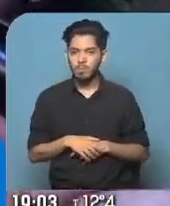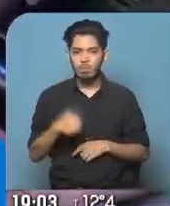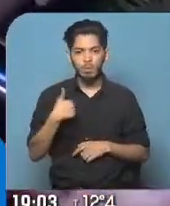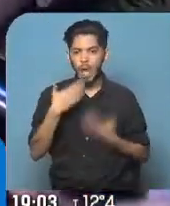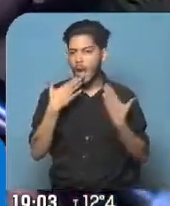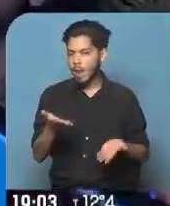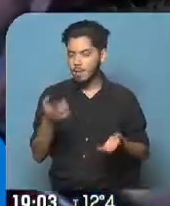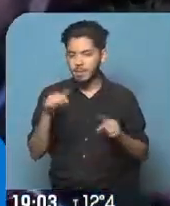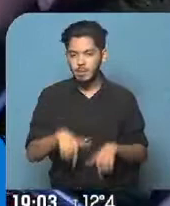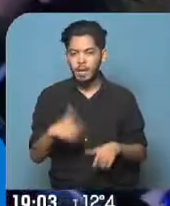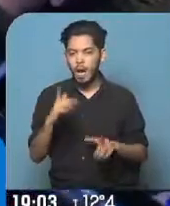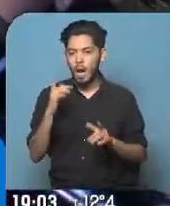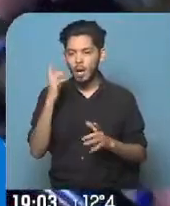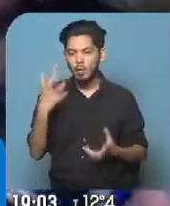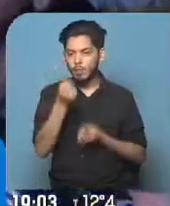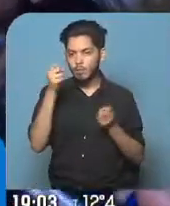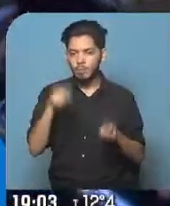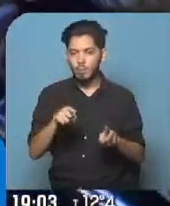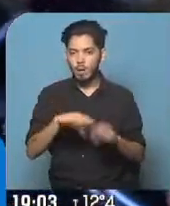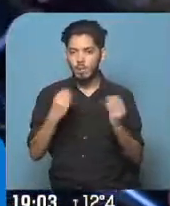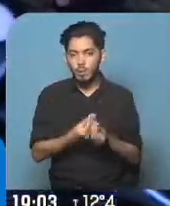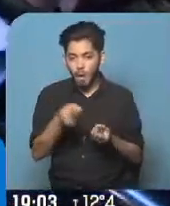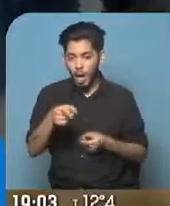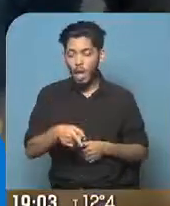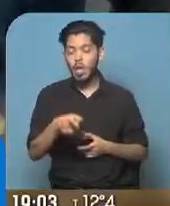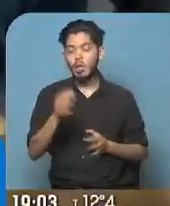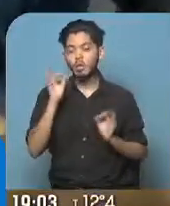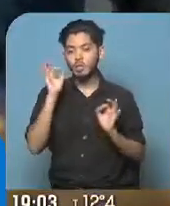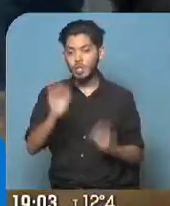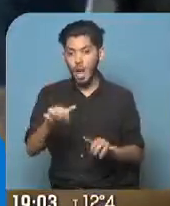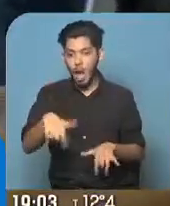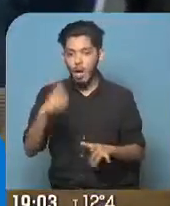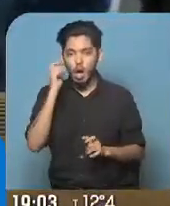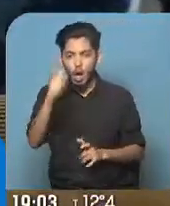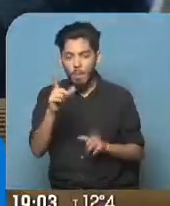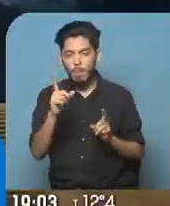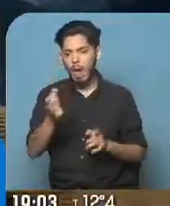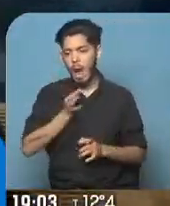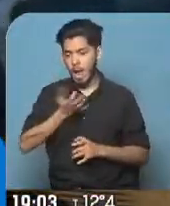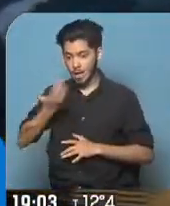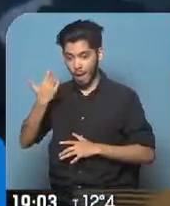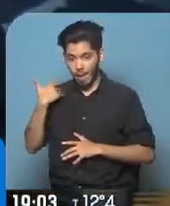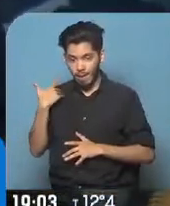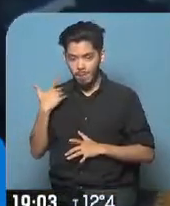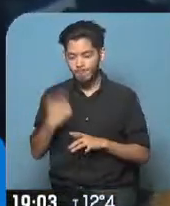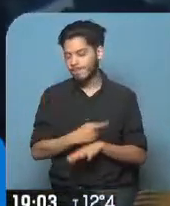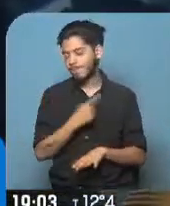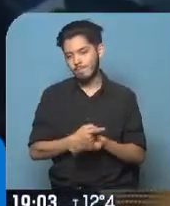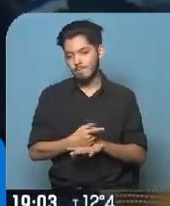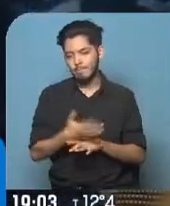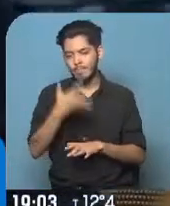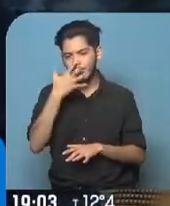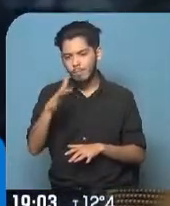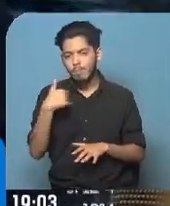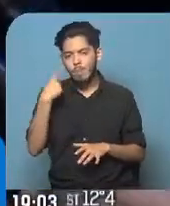agradecida de haber llegado a esta instancia en otros años anteriores hubiera sido inventado después se verá al